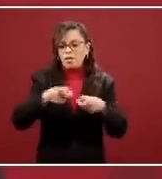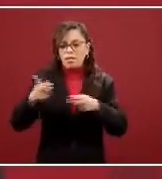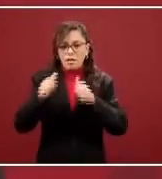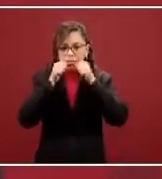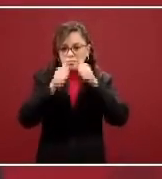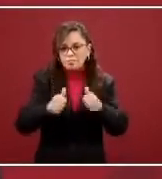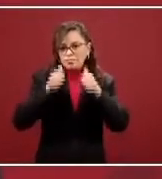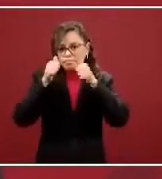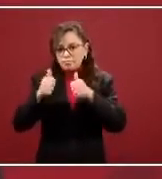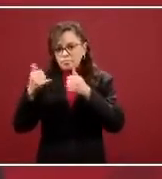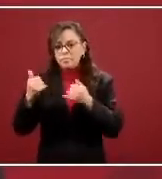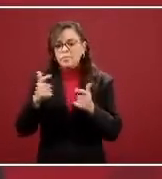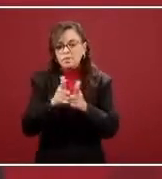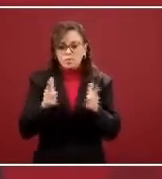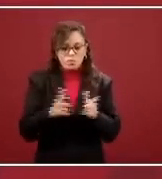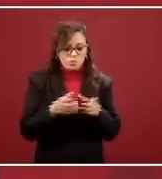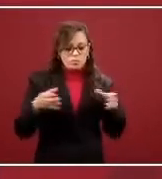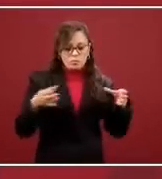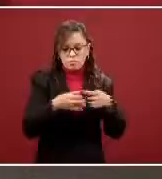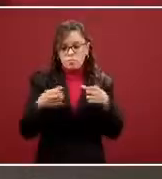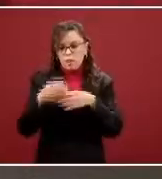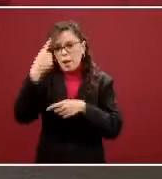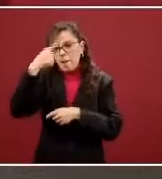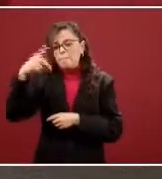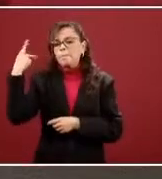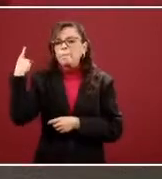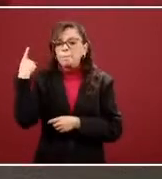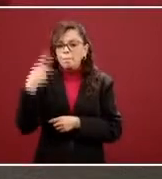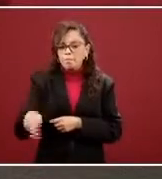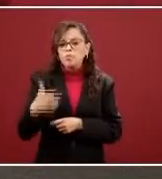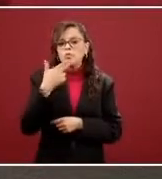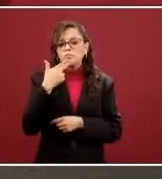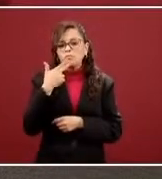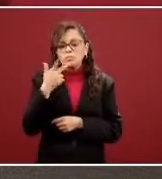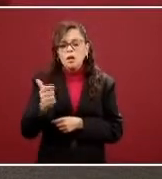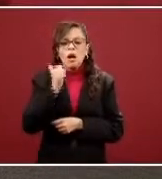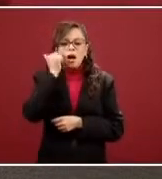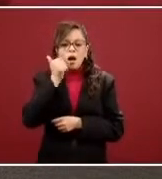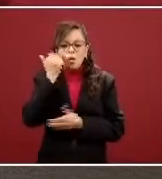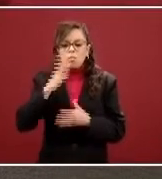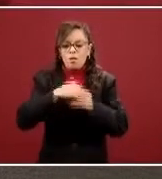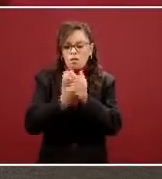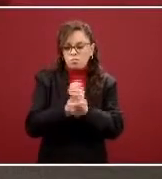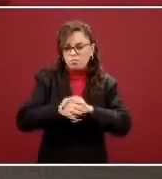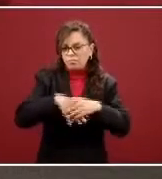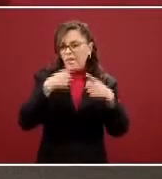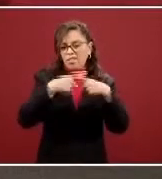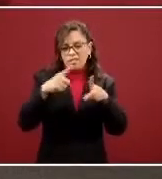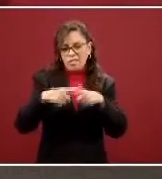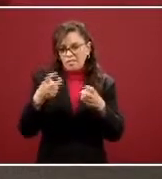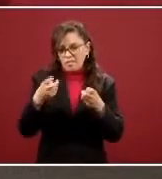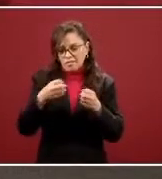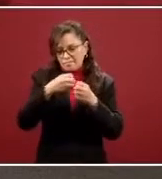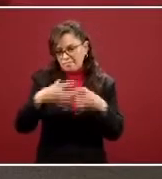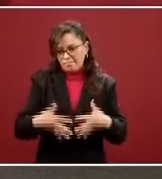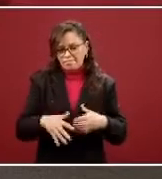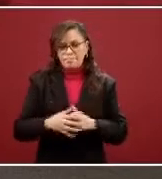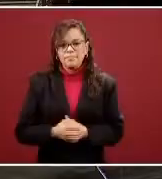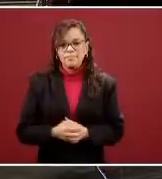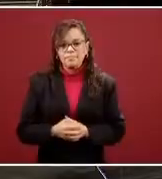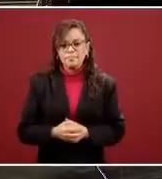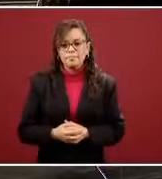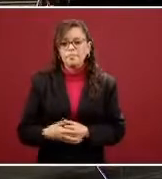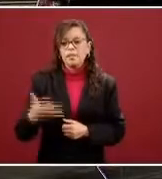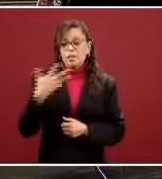grupo de insumos de higiene de manos y jabón y todas estas cosas. Dentro del grupo de medicamentos son